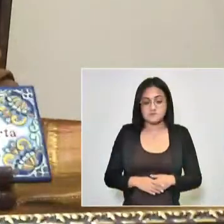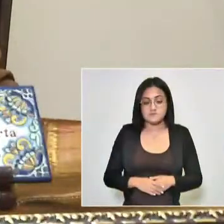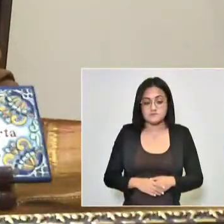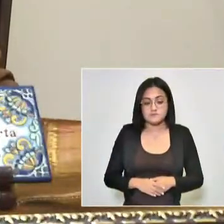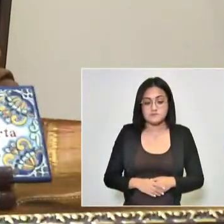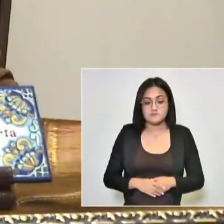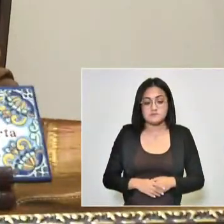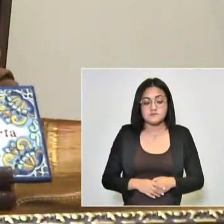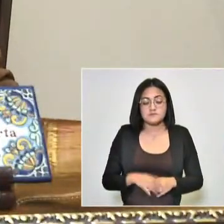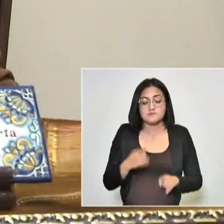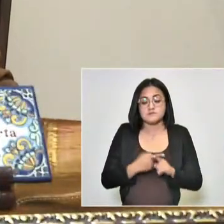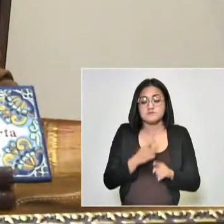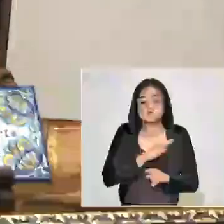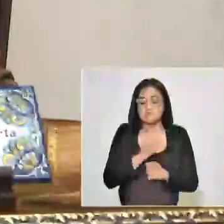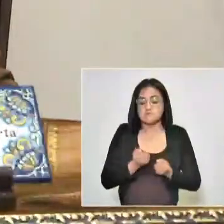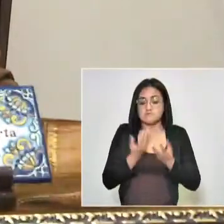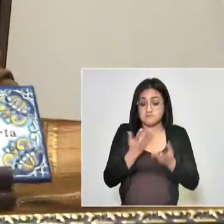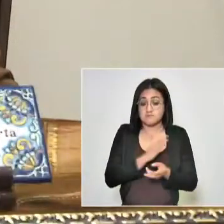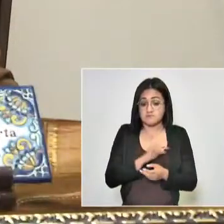darle vocación de poder.